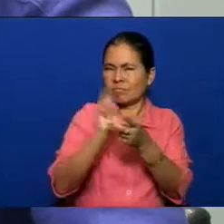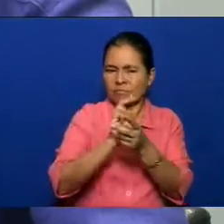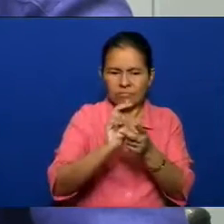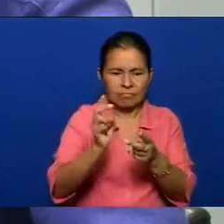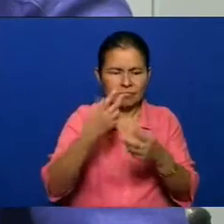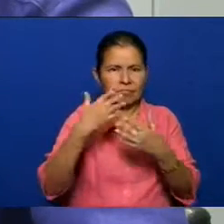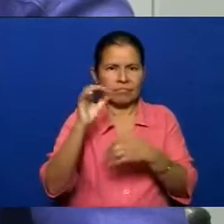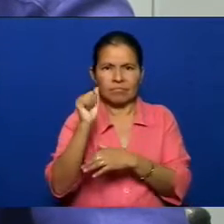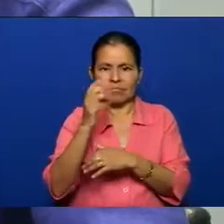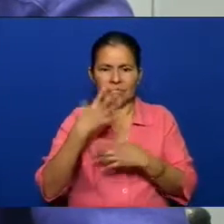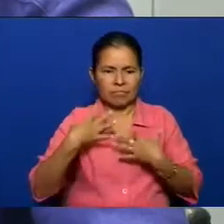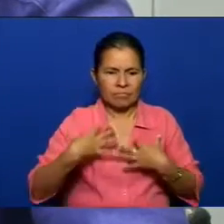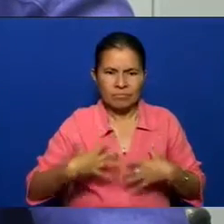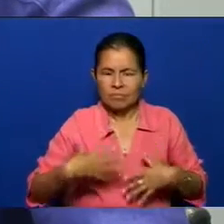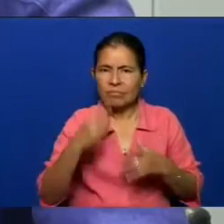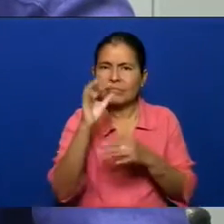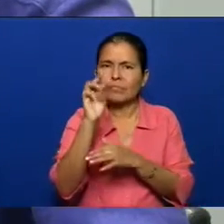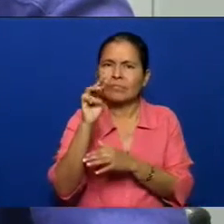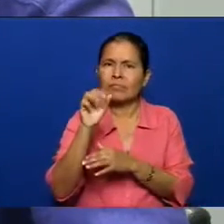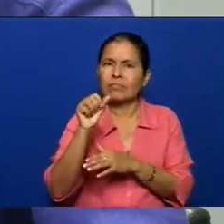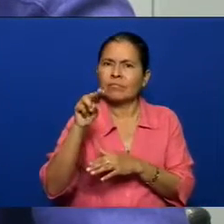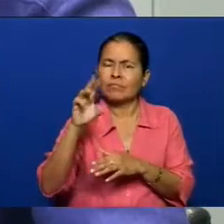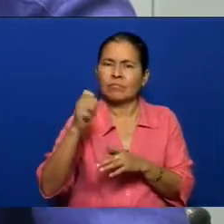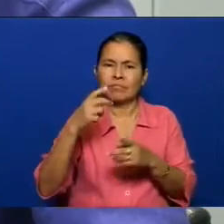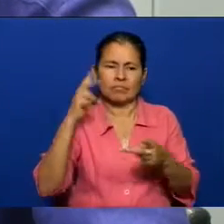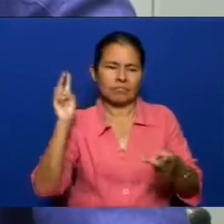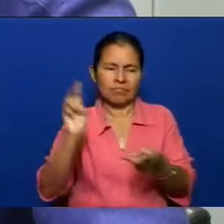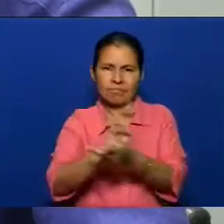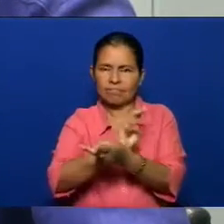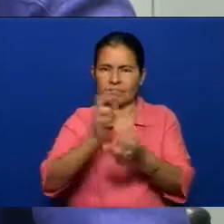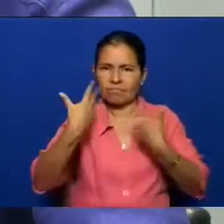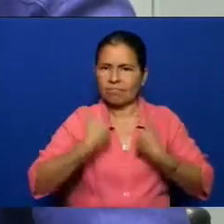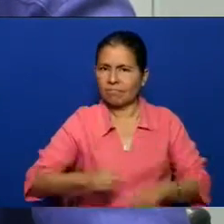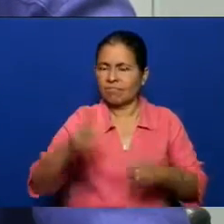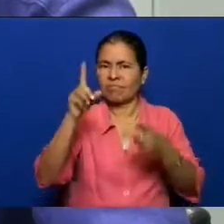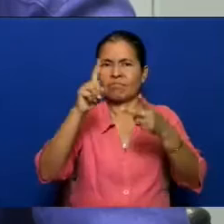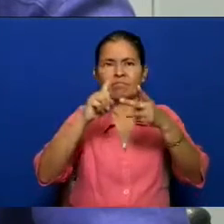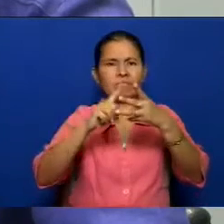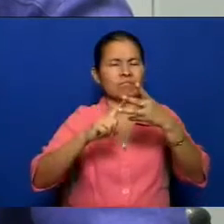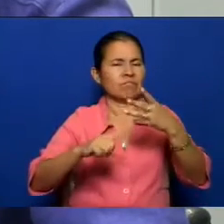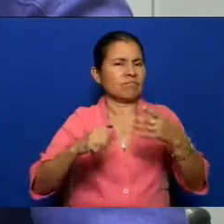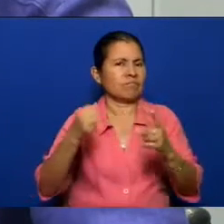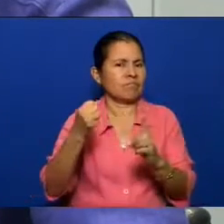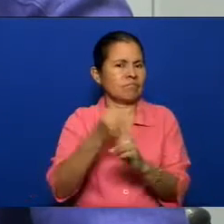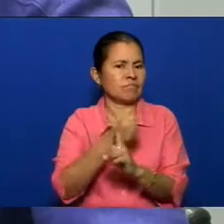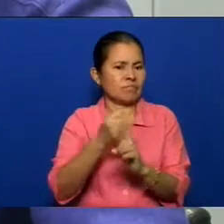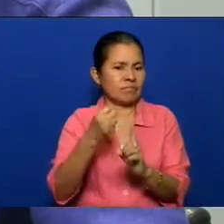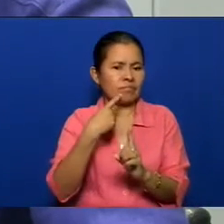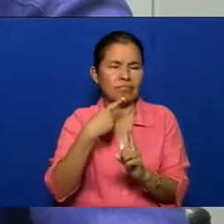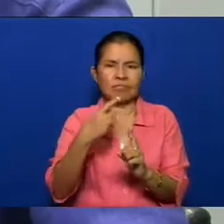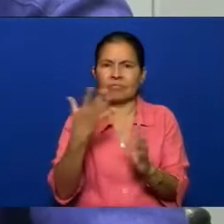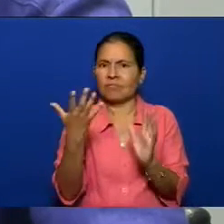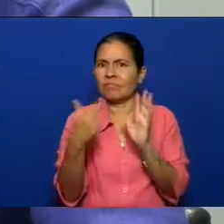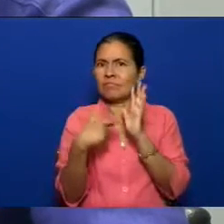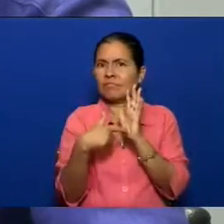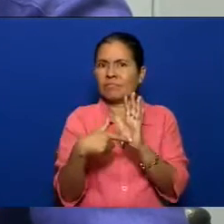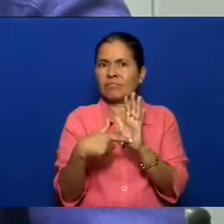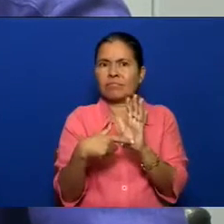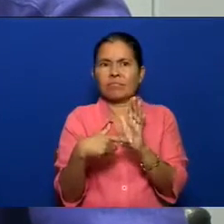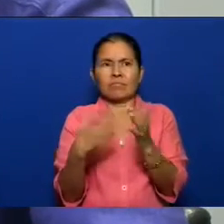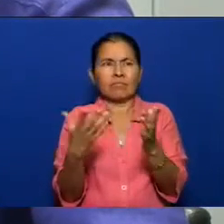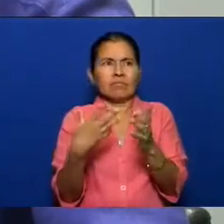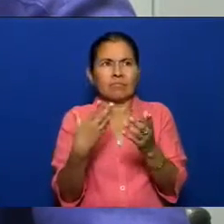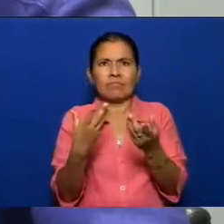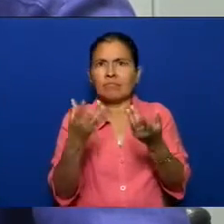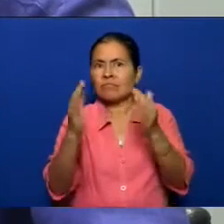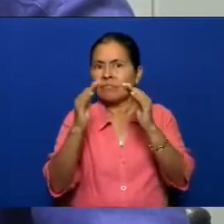abuso, manoseos, violación, de violencia patrimonial, cuando se destruye sus bienes o